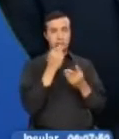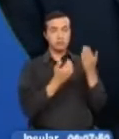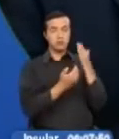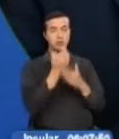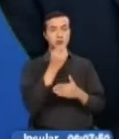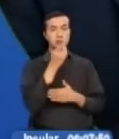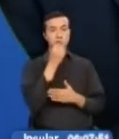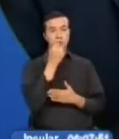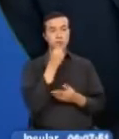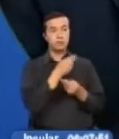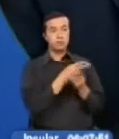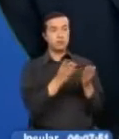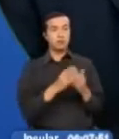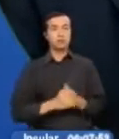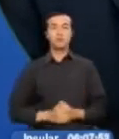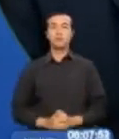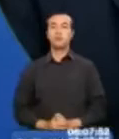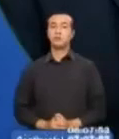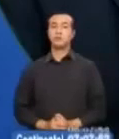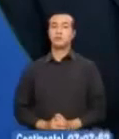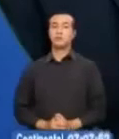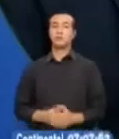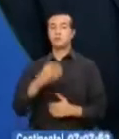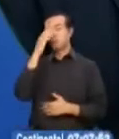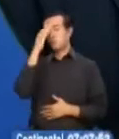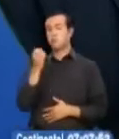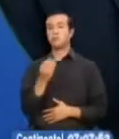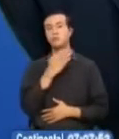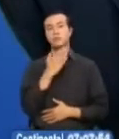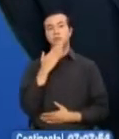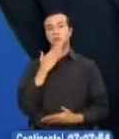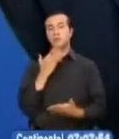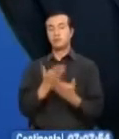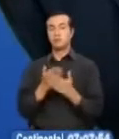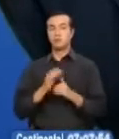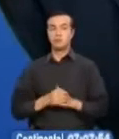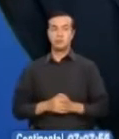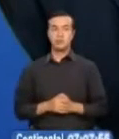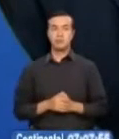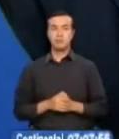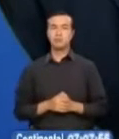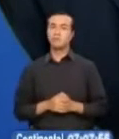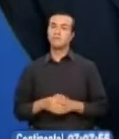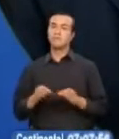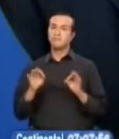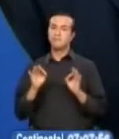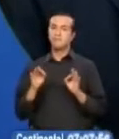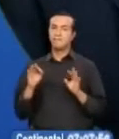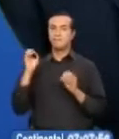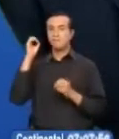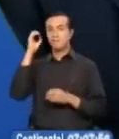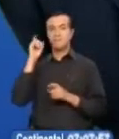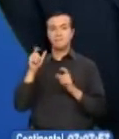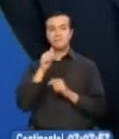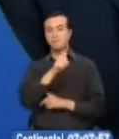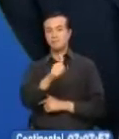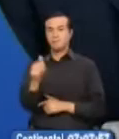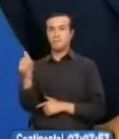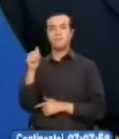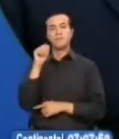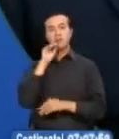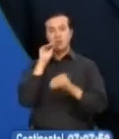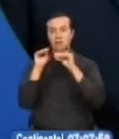medicamentos muy buenos días habrán muchas gracias por esta oportunidad que nos permite informar a la ciudadanía y